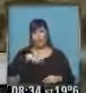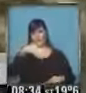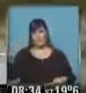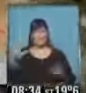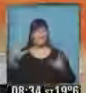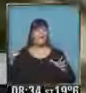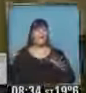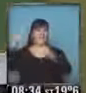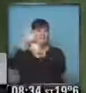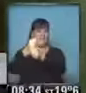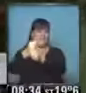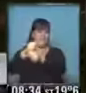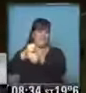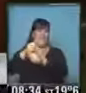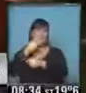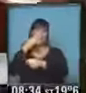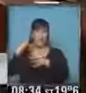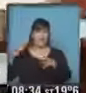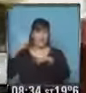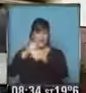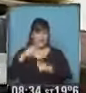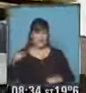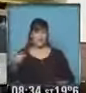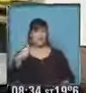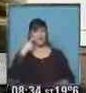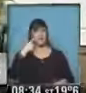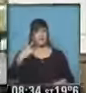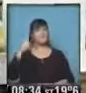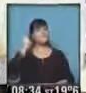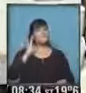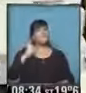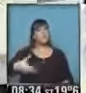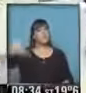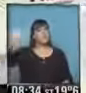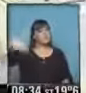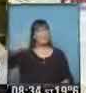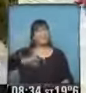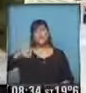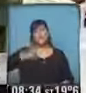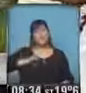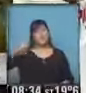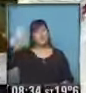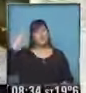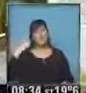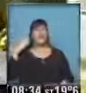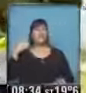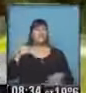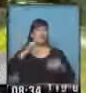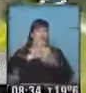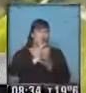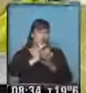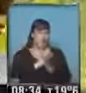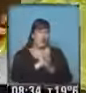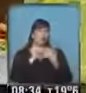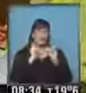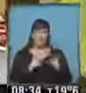Pero con esta imagen, para que ustedes vean cómo se hacía siempre tradicionalmente las golosinas de chocolate y cómo se